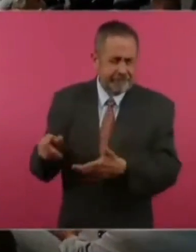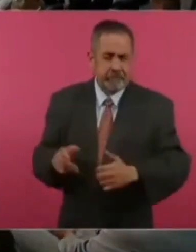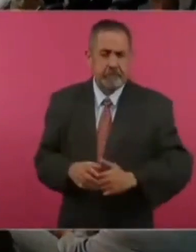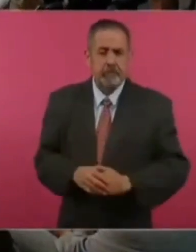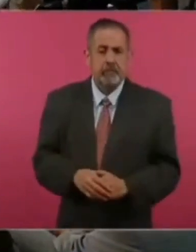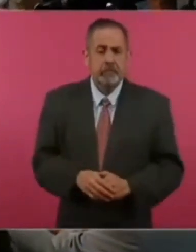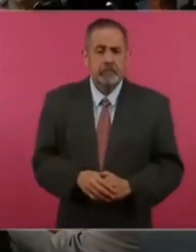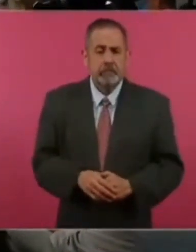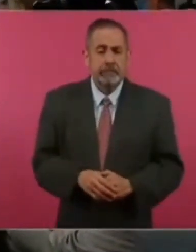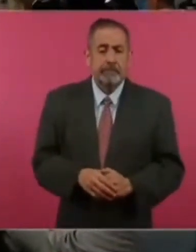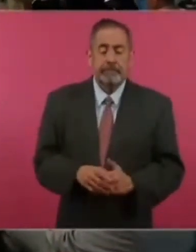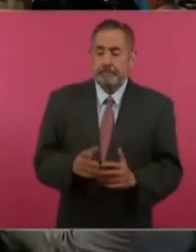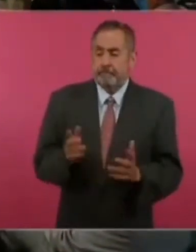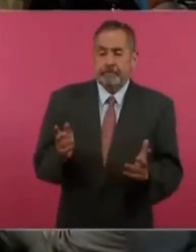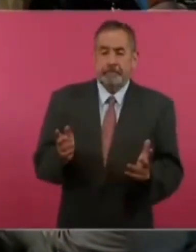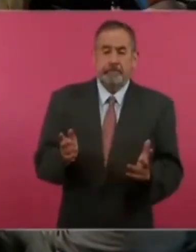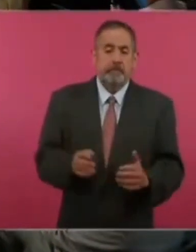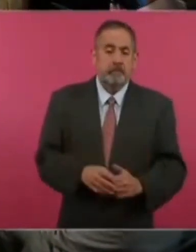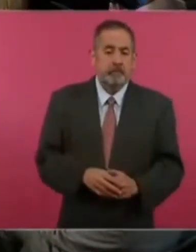¿cómo